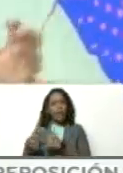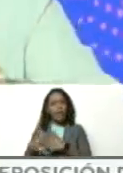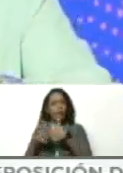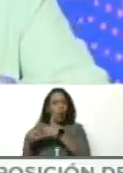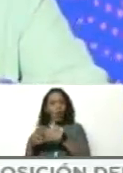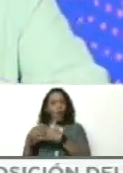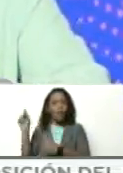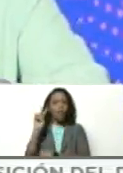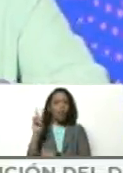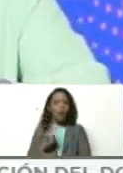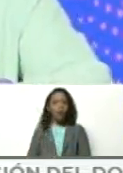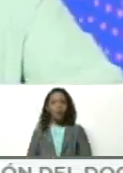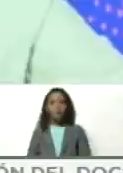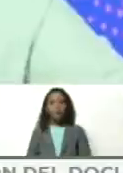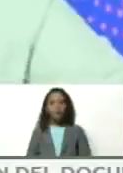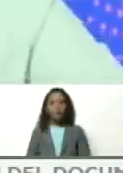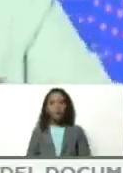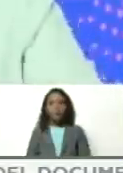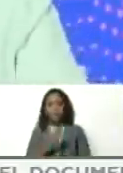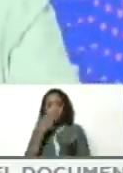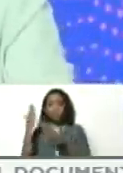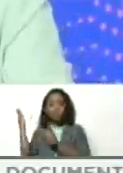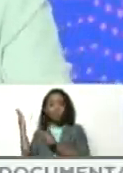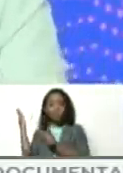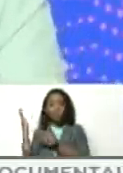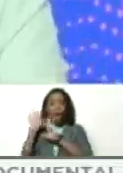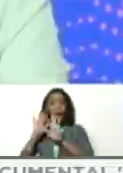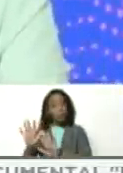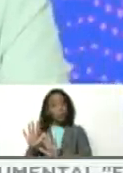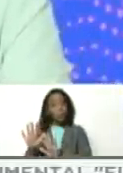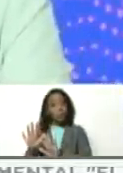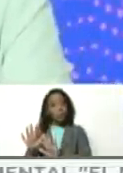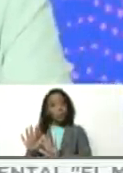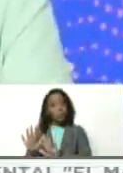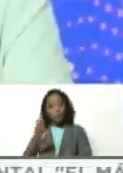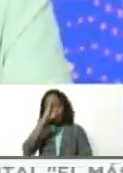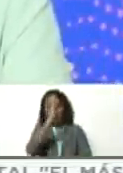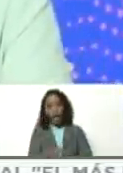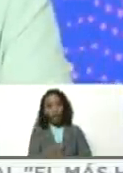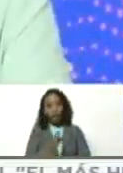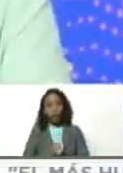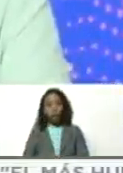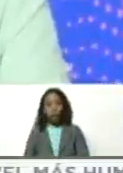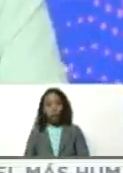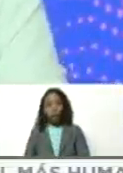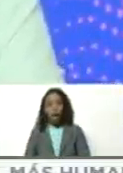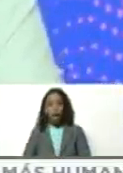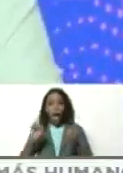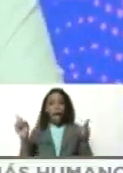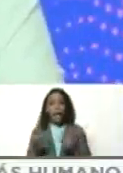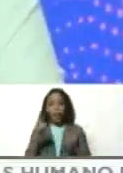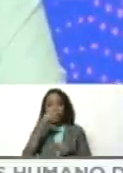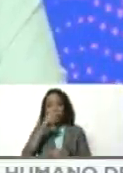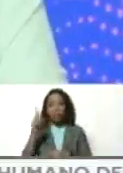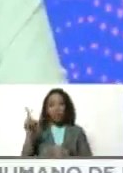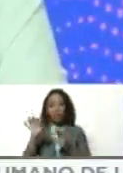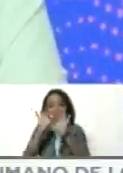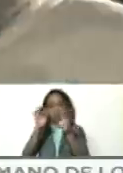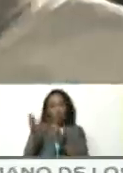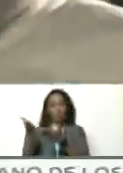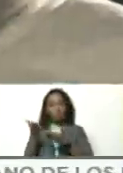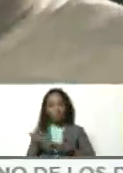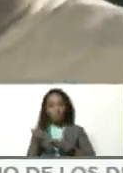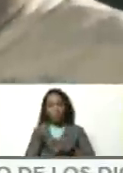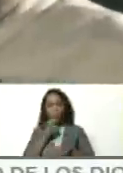Venezuela. Eso es así, tajante. Ahí en el cumpleaños también recibí esos regalos tan